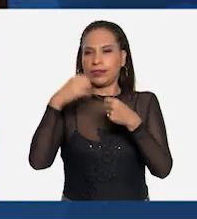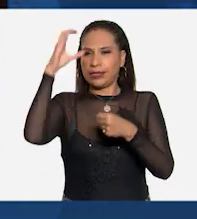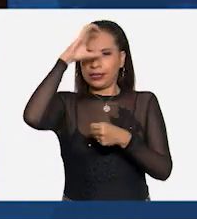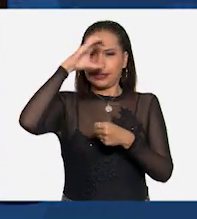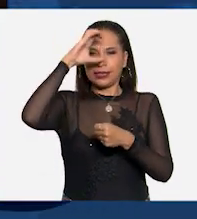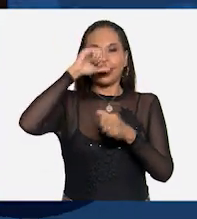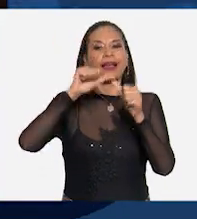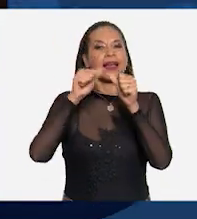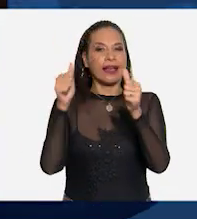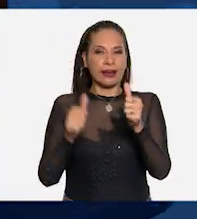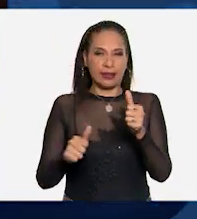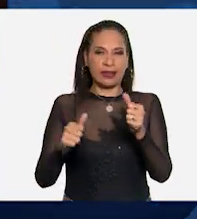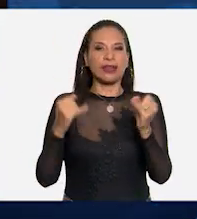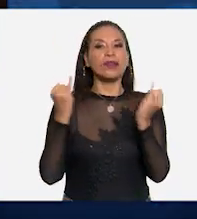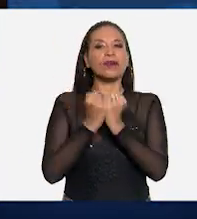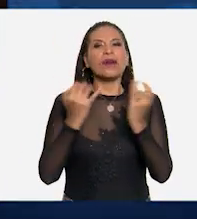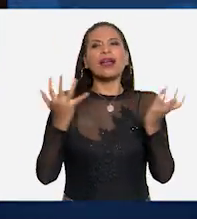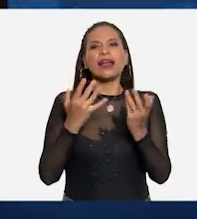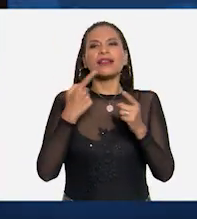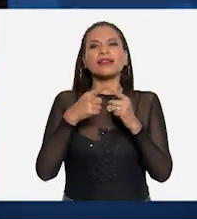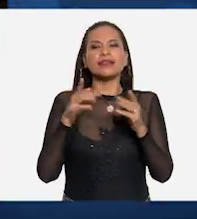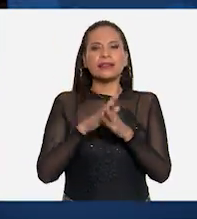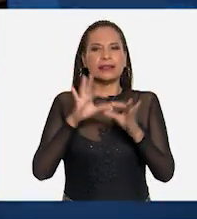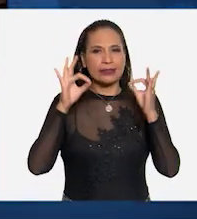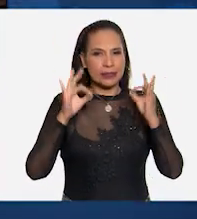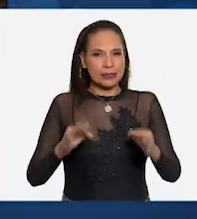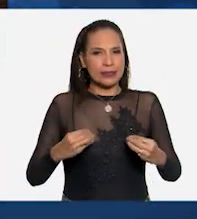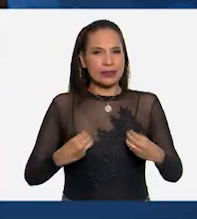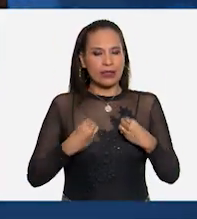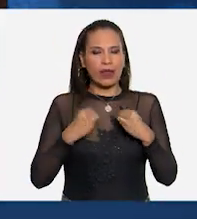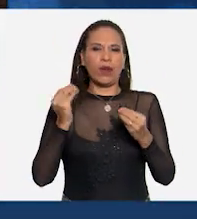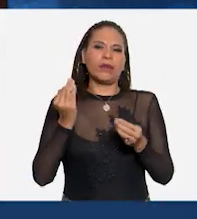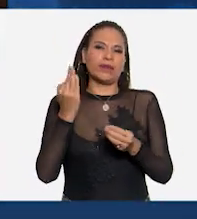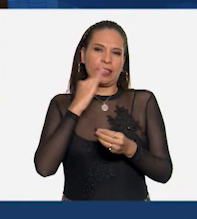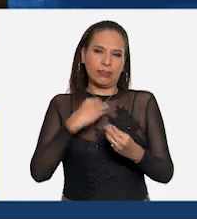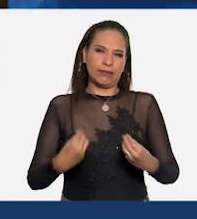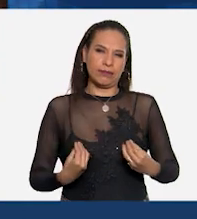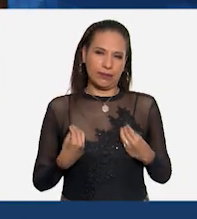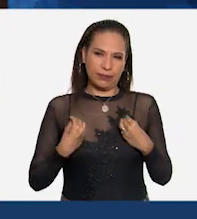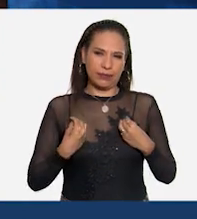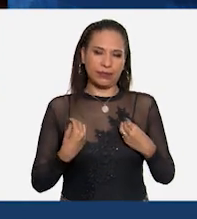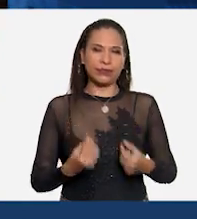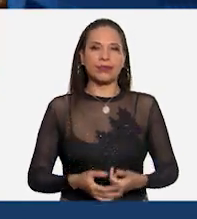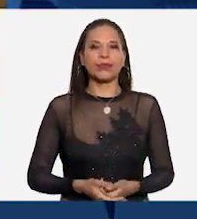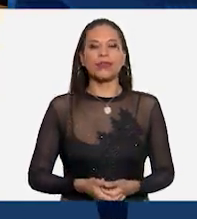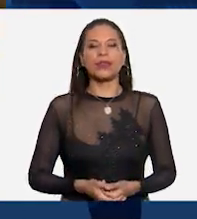ciencia y el arte. También lo hizo entre la realidad y la fantasía.